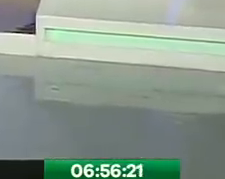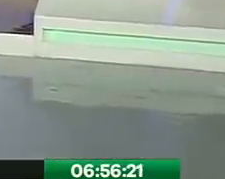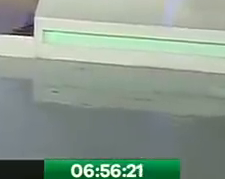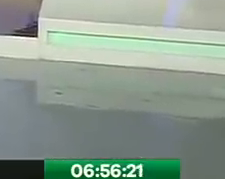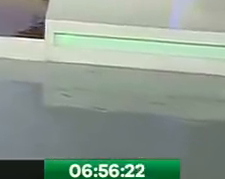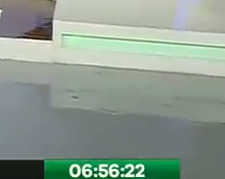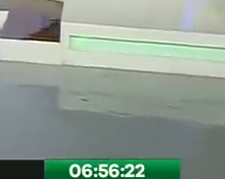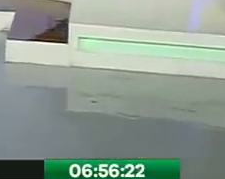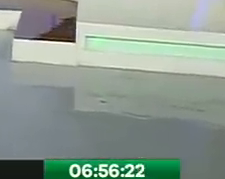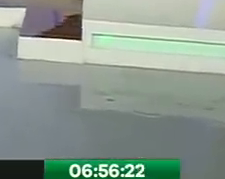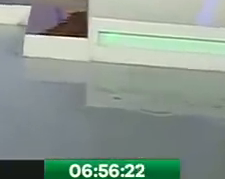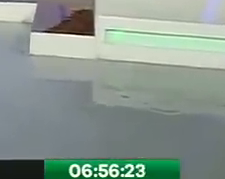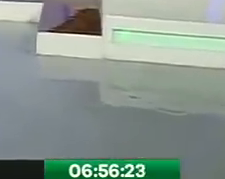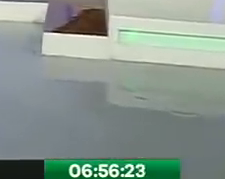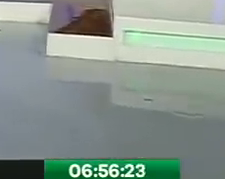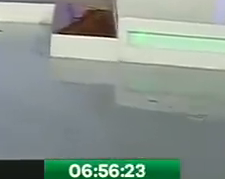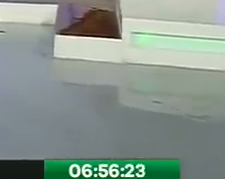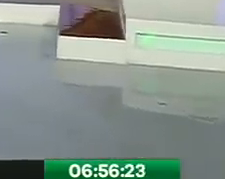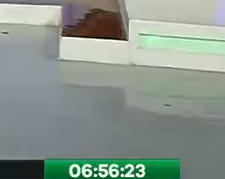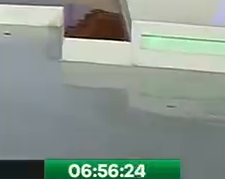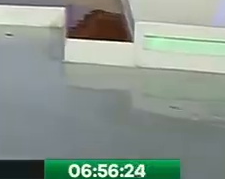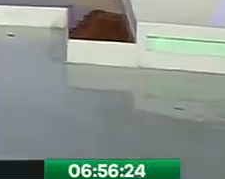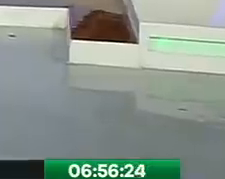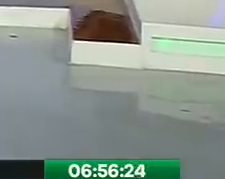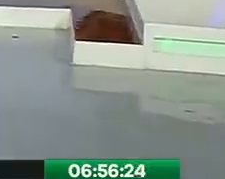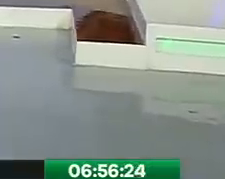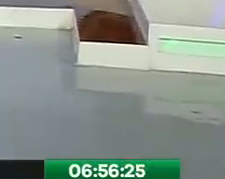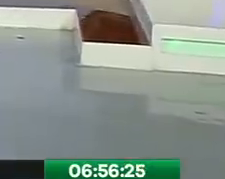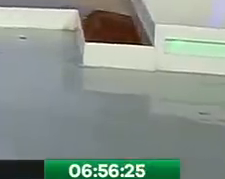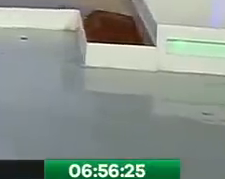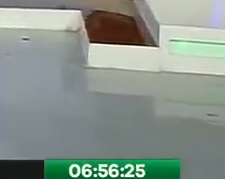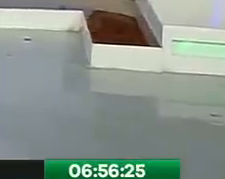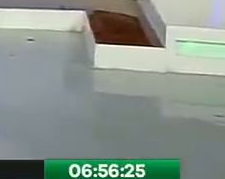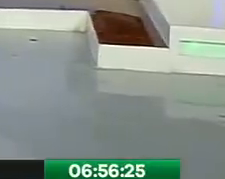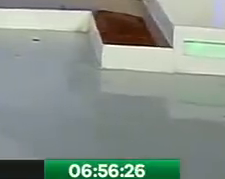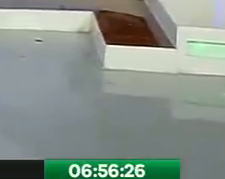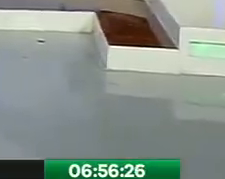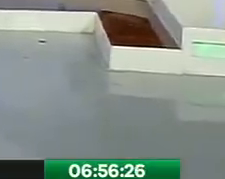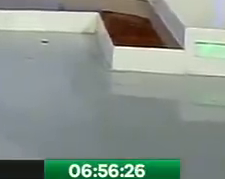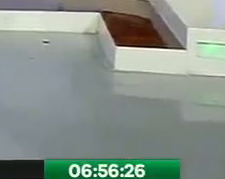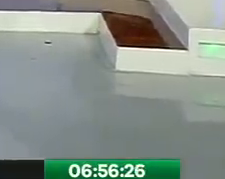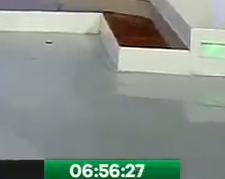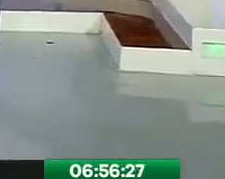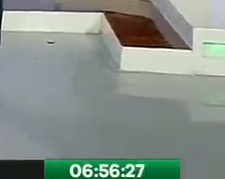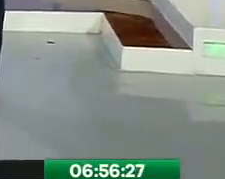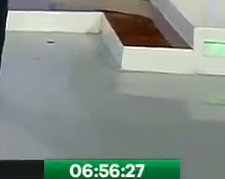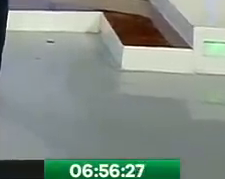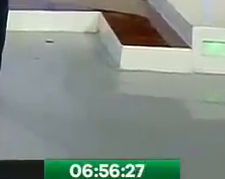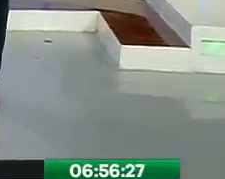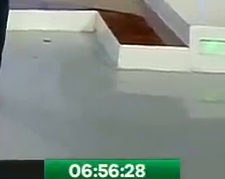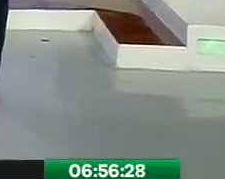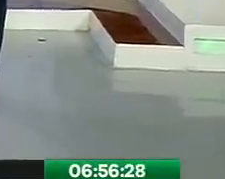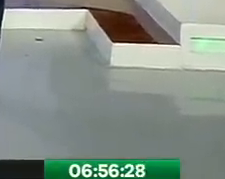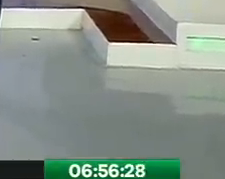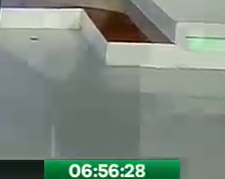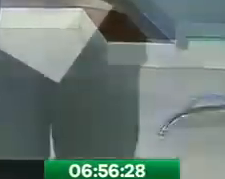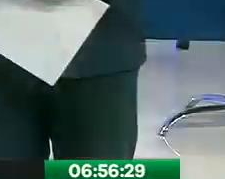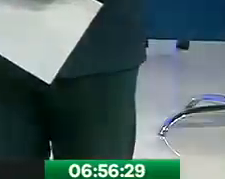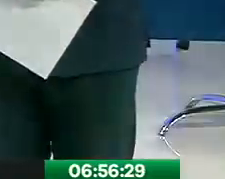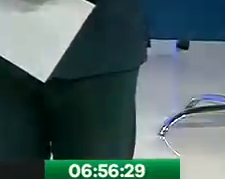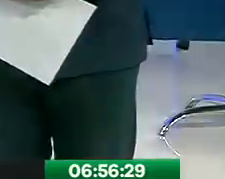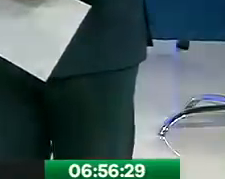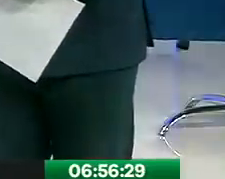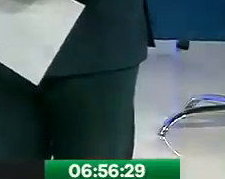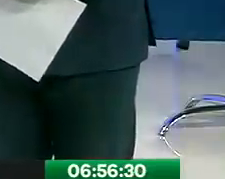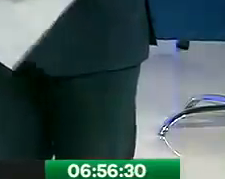que uno está y recoge buenas vibras y comienza a pensar en lo que uno se va a proyectar lo que quiere hacer y eso se da claro eso se da